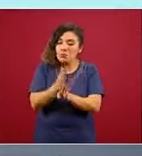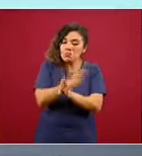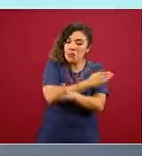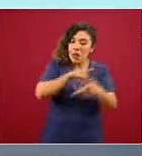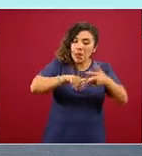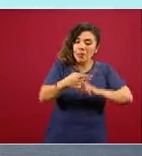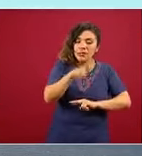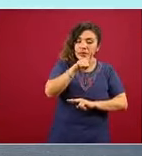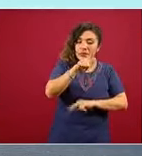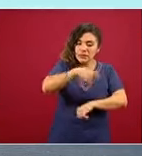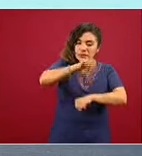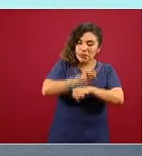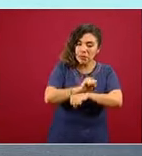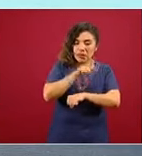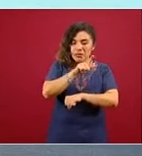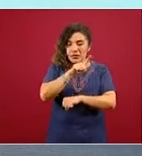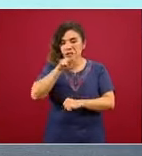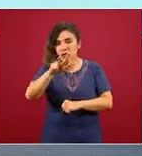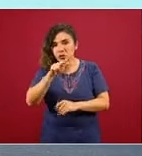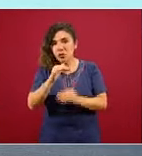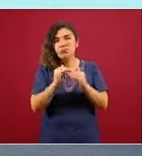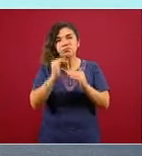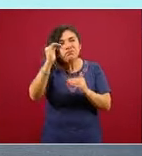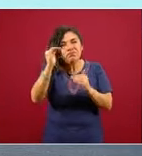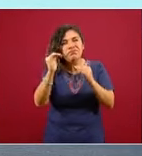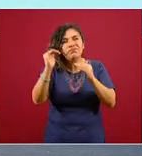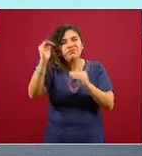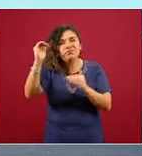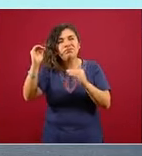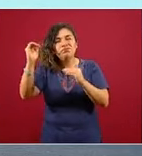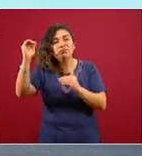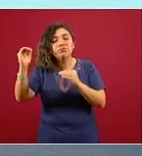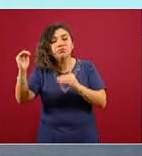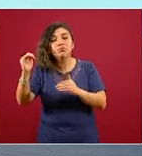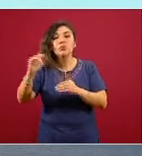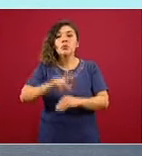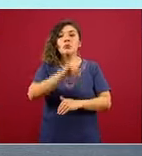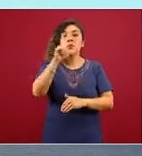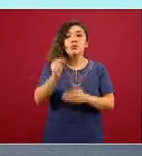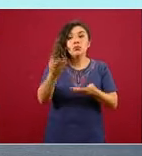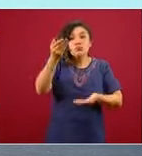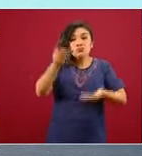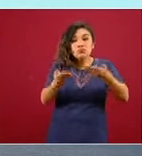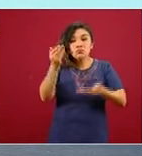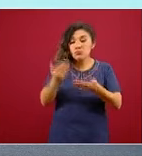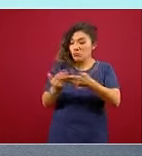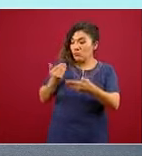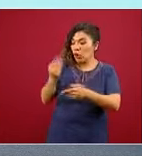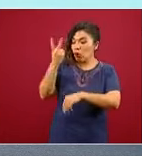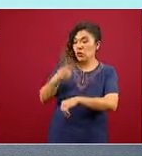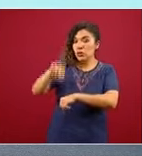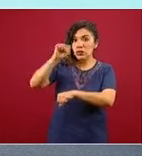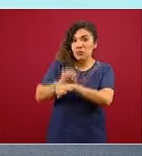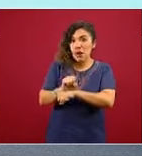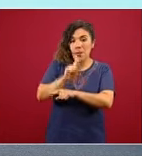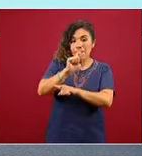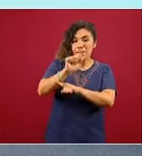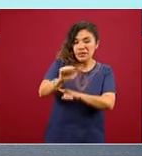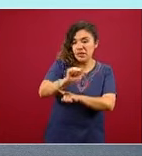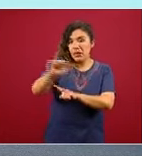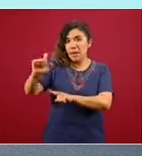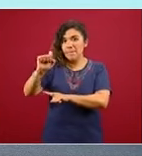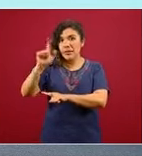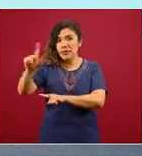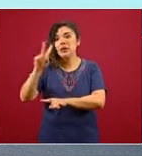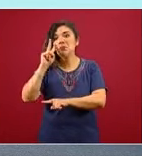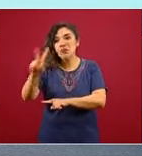semana 17-18, se incrementaron de manera ligera y ya en el comparativo de las últimas 2 semanas, de la 26 a la 27,